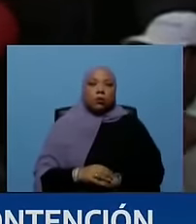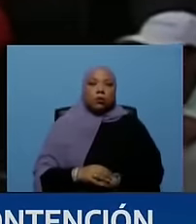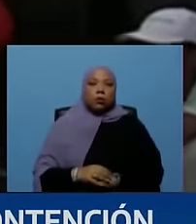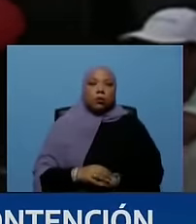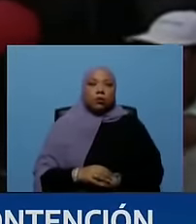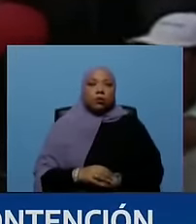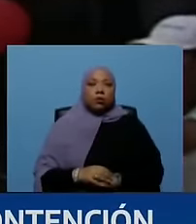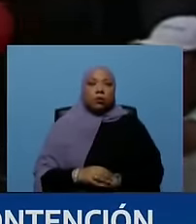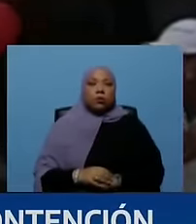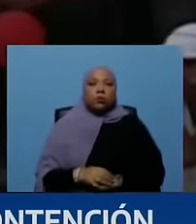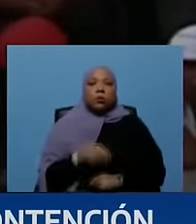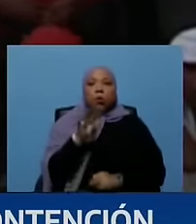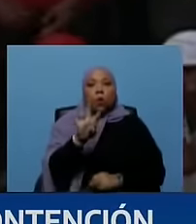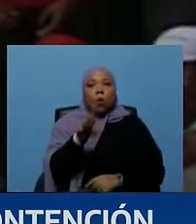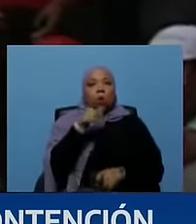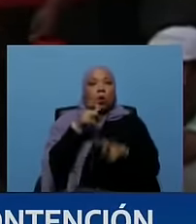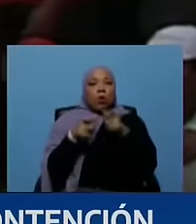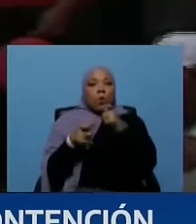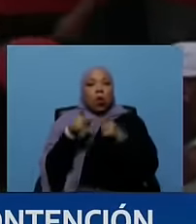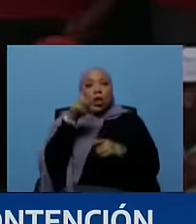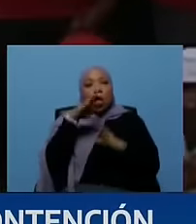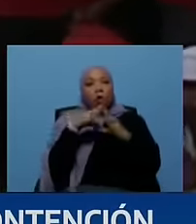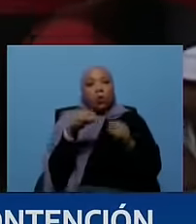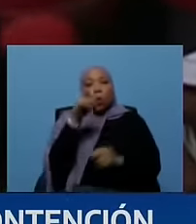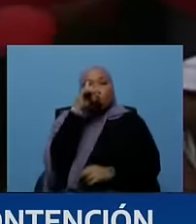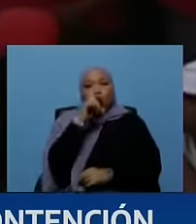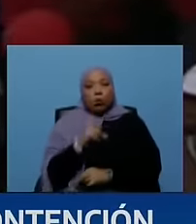Va a haber 4 consultas anuales